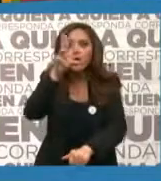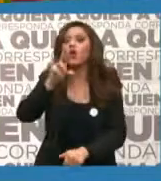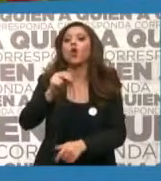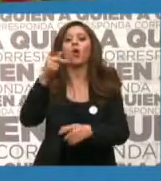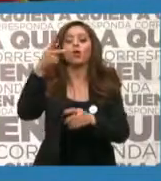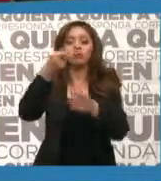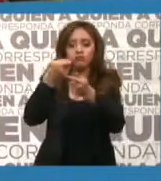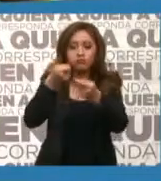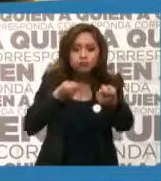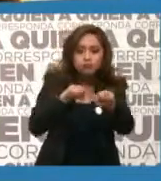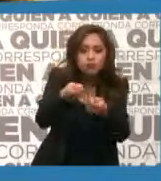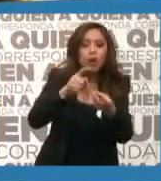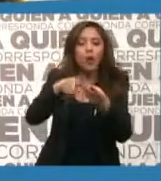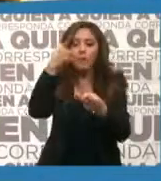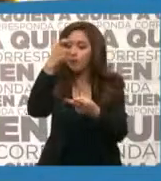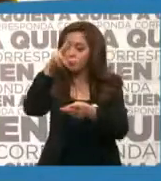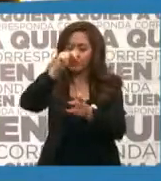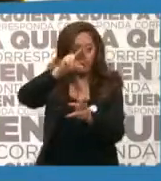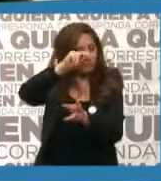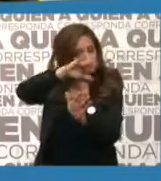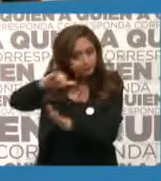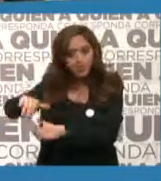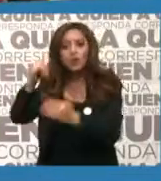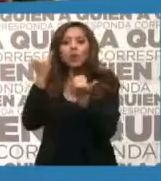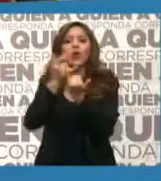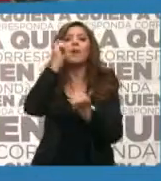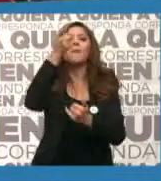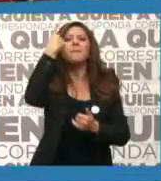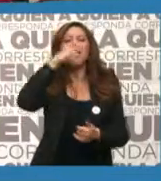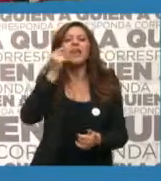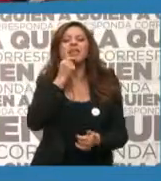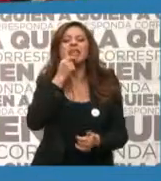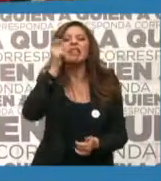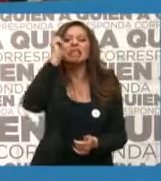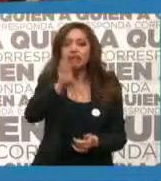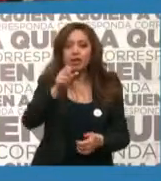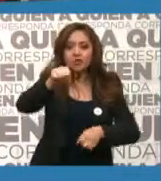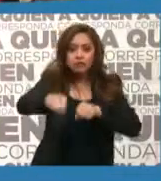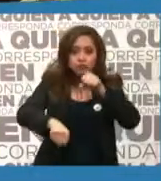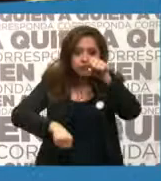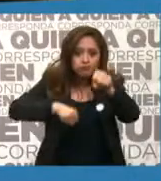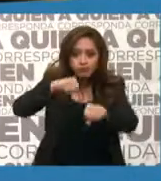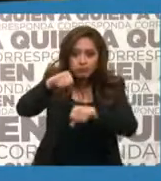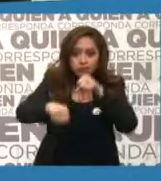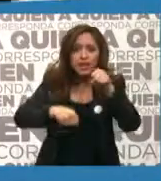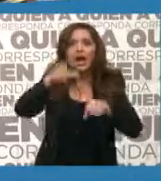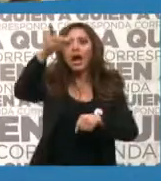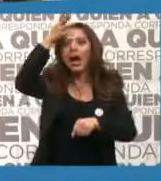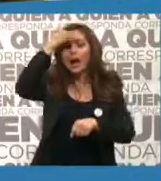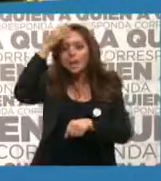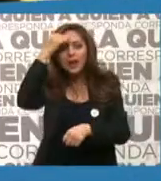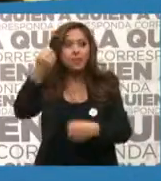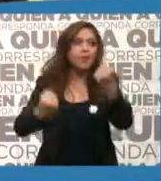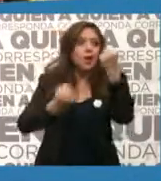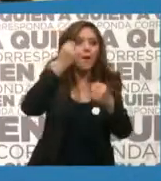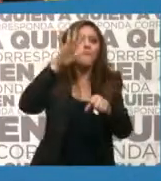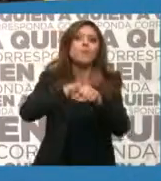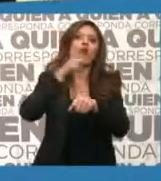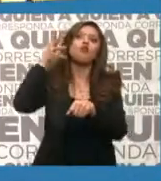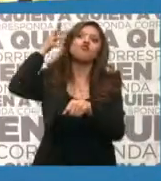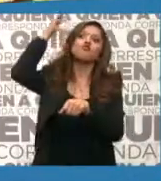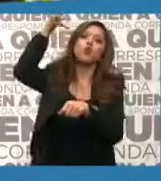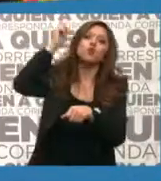traer juguetes para niña, procuren que sean como triciclos y eso para que aprendan a manejar desde chiquitas. Ay, ¿ya ven que de grandes no dan